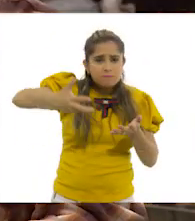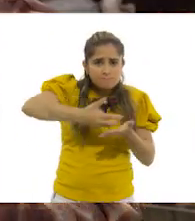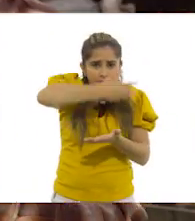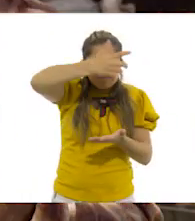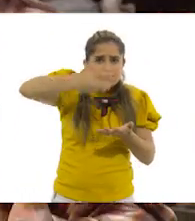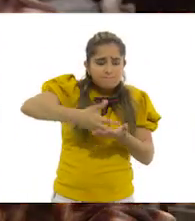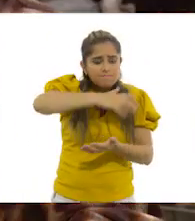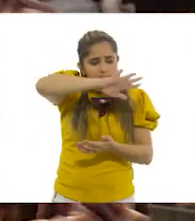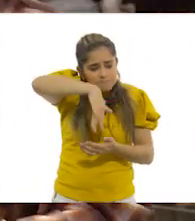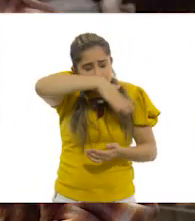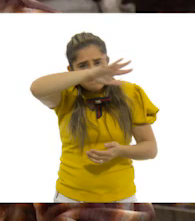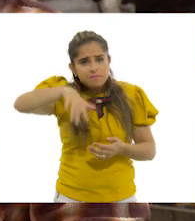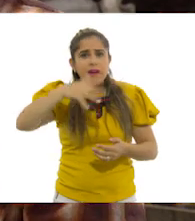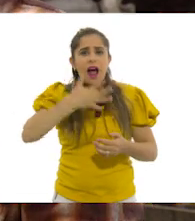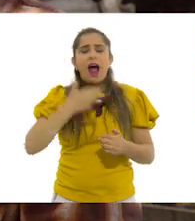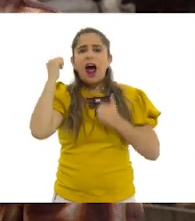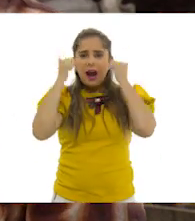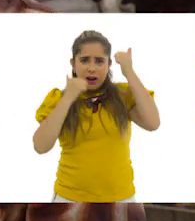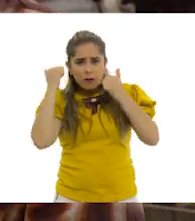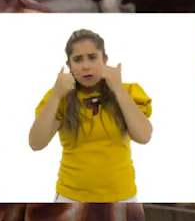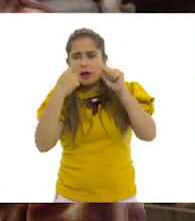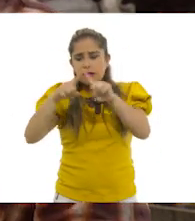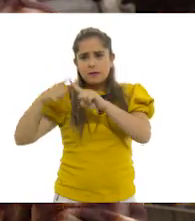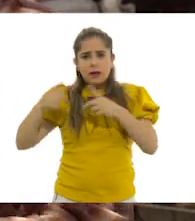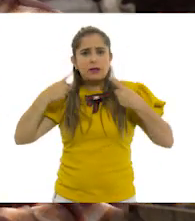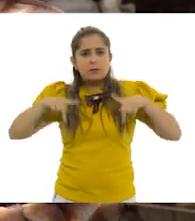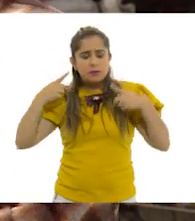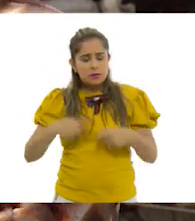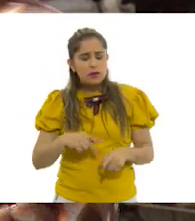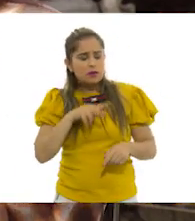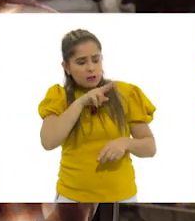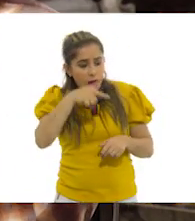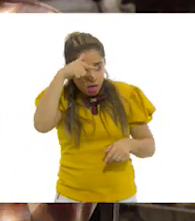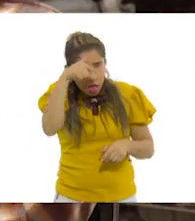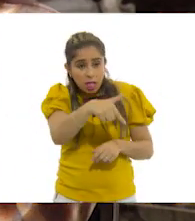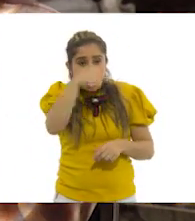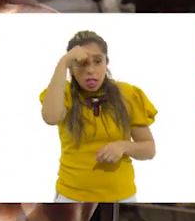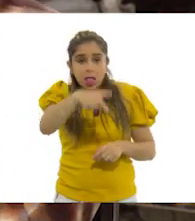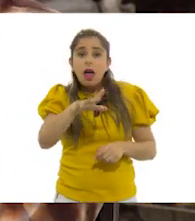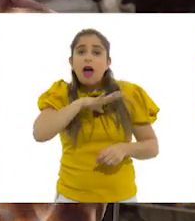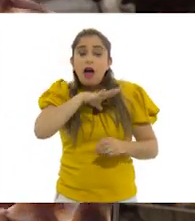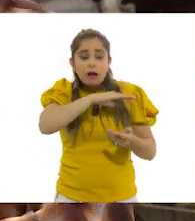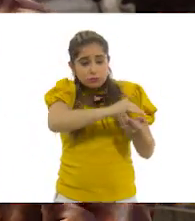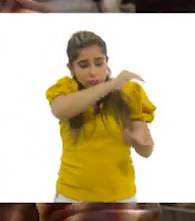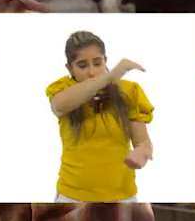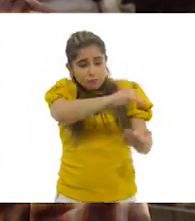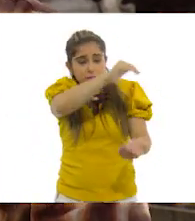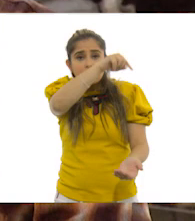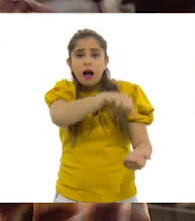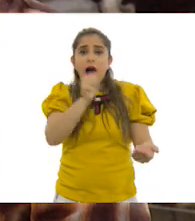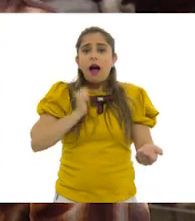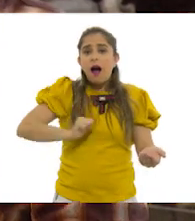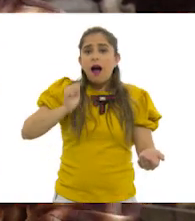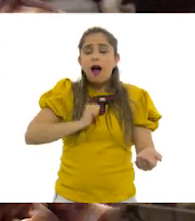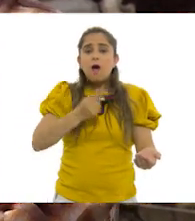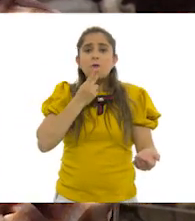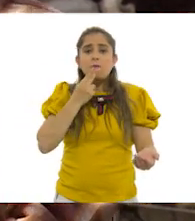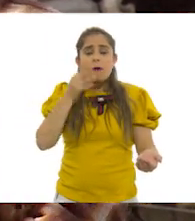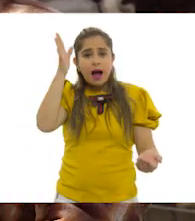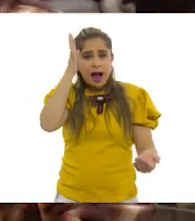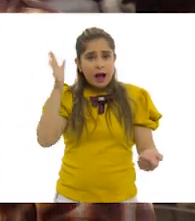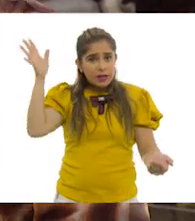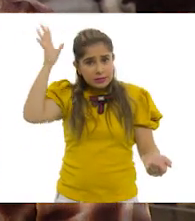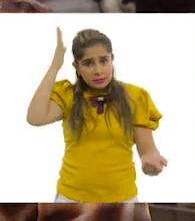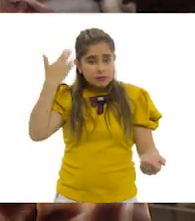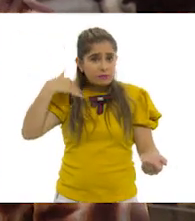Hicimos sondeos arqueológicos, hicimos calas y ya tenemos detectado los vestigios arqueológicos que aquí se encuentran, ¿no? Como,